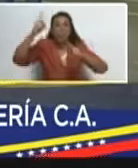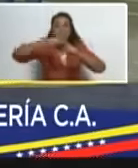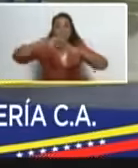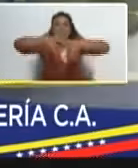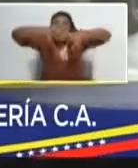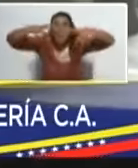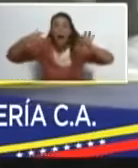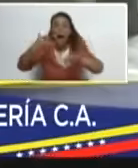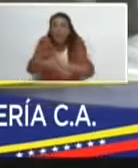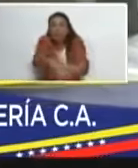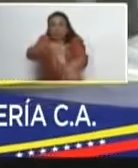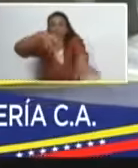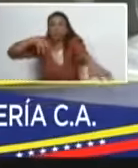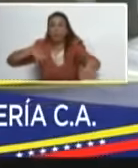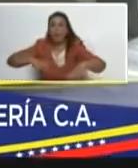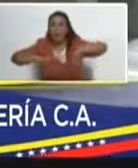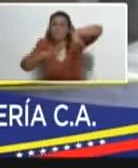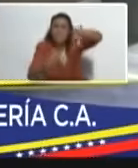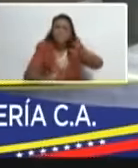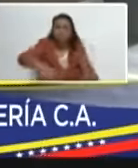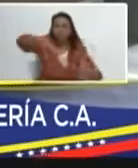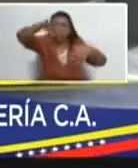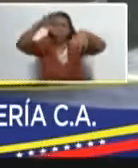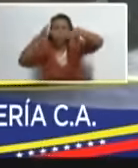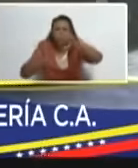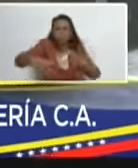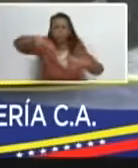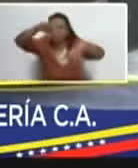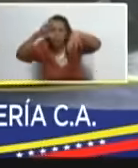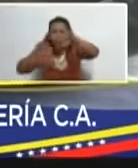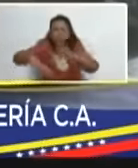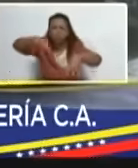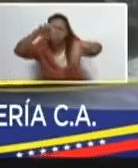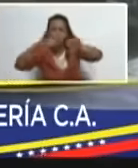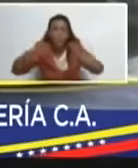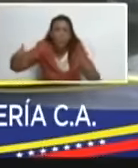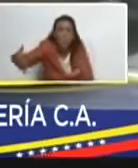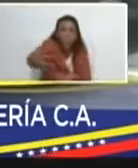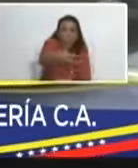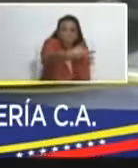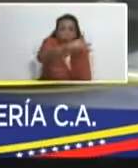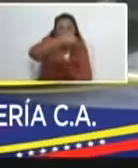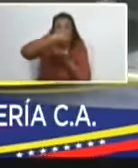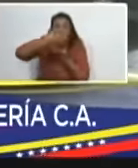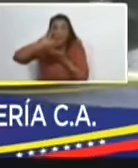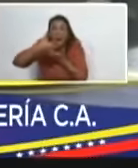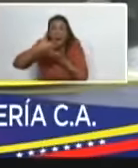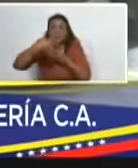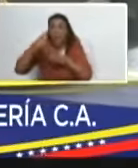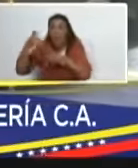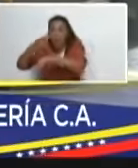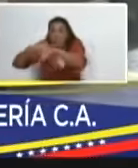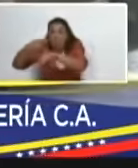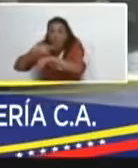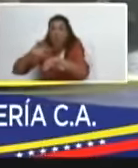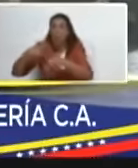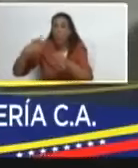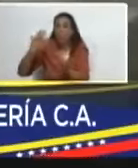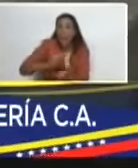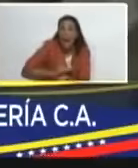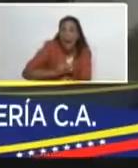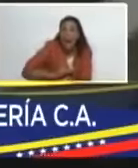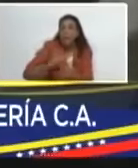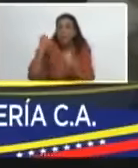estamos viendo ahora. Entonces nosotros vamos al aprovechamiento, enlazado con el equipo regional y todo el